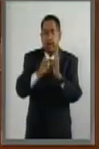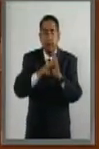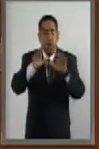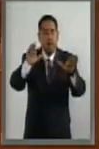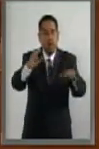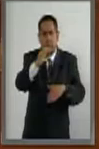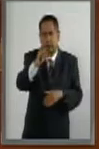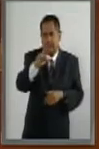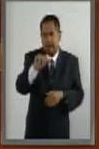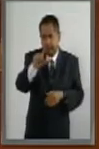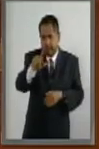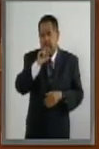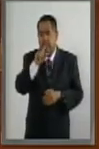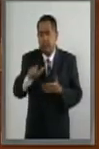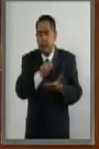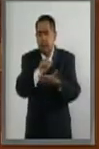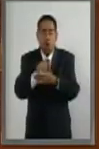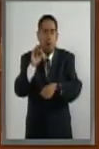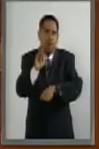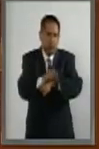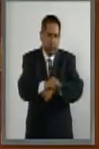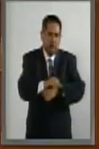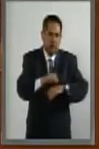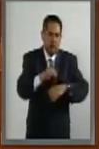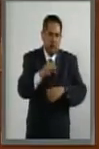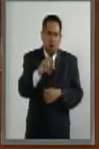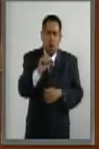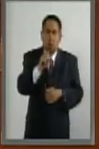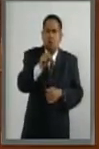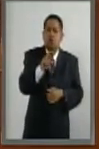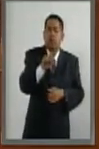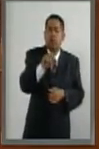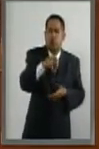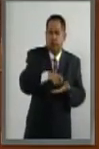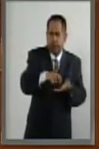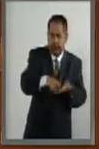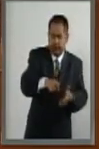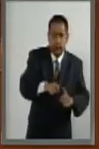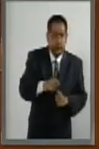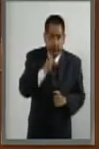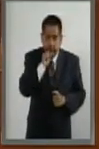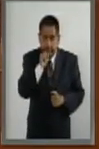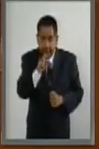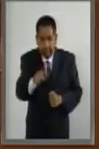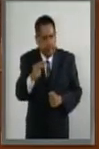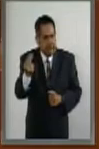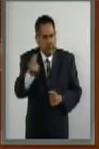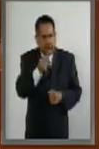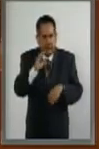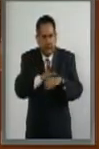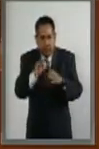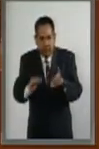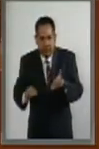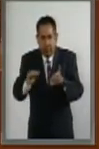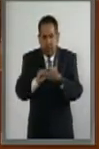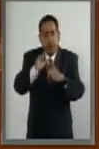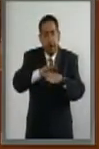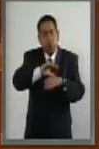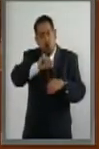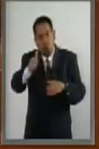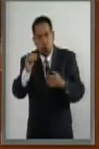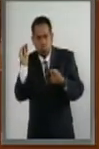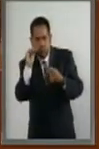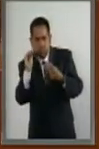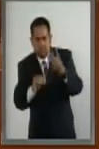Civil, así como en la Ley de Protección al Consumidor. Sin embargo, es necesario que se incluyan otros